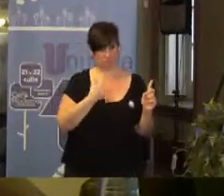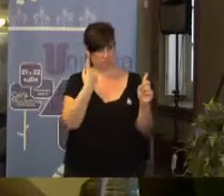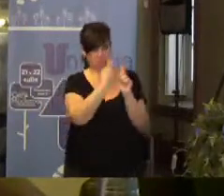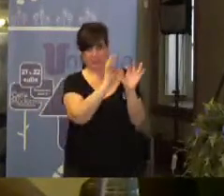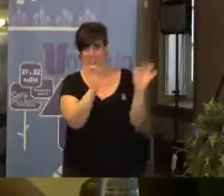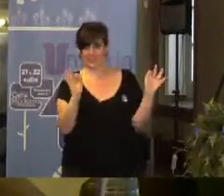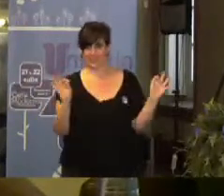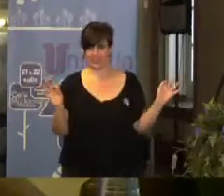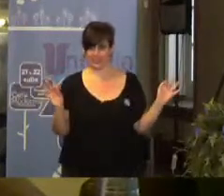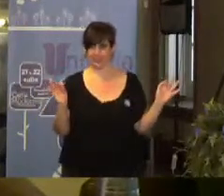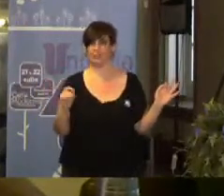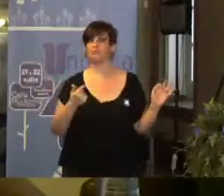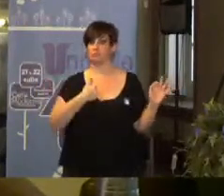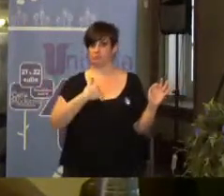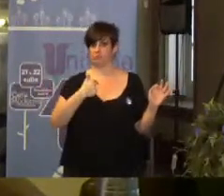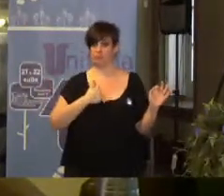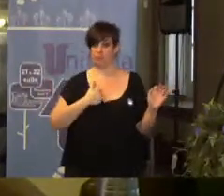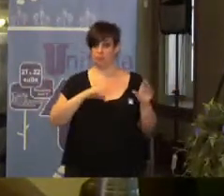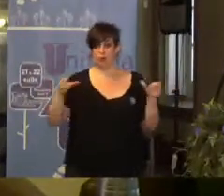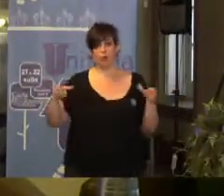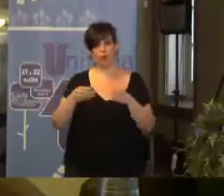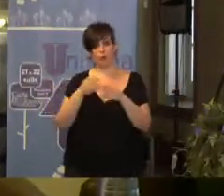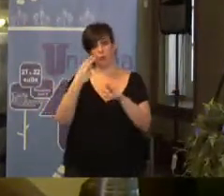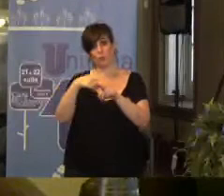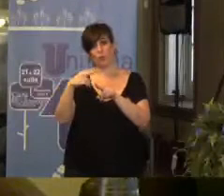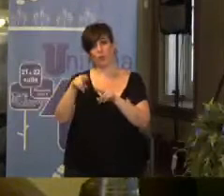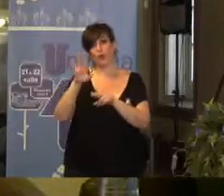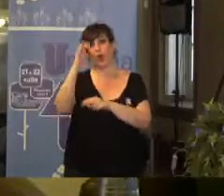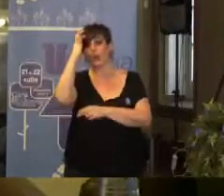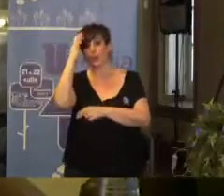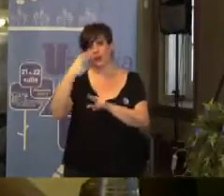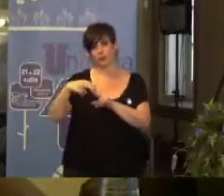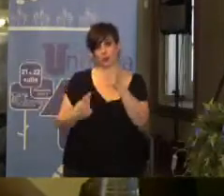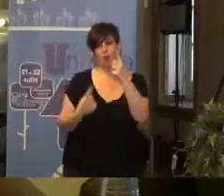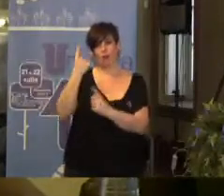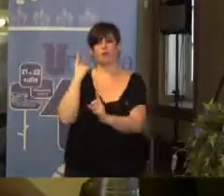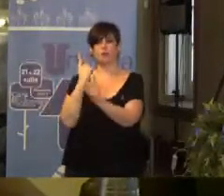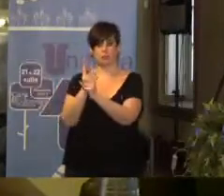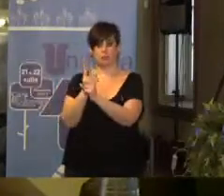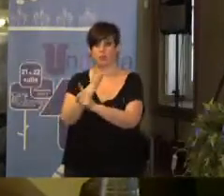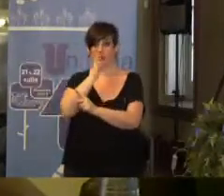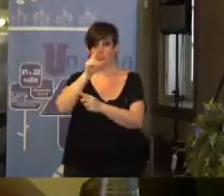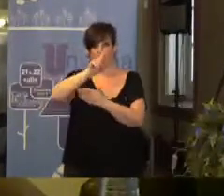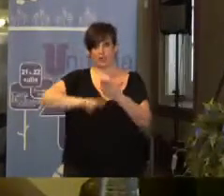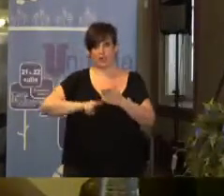eu estou contra determinadas políticas, contra as políticas que arrasan este país, contra as